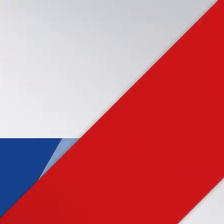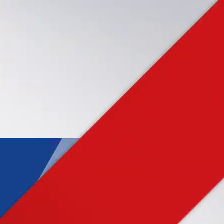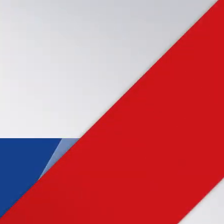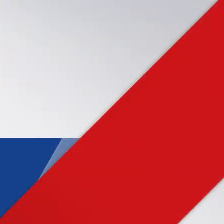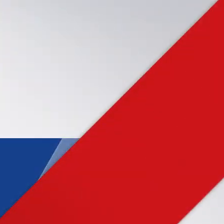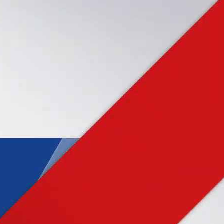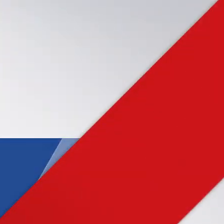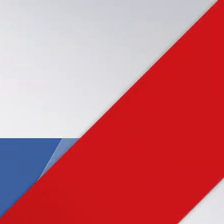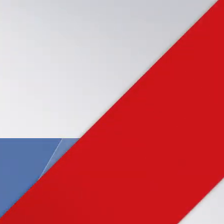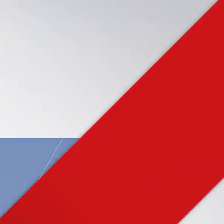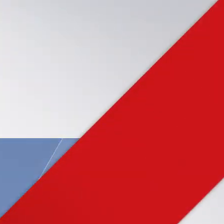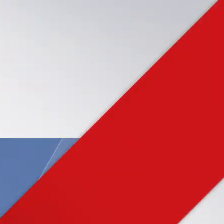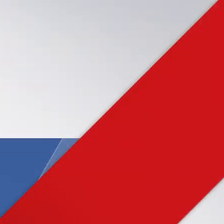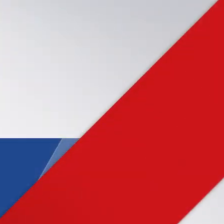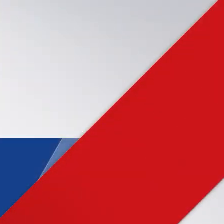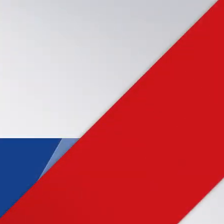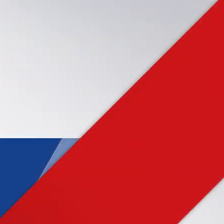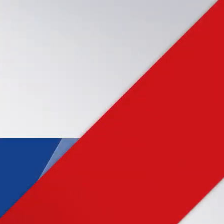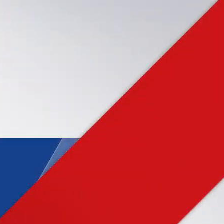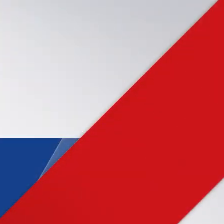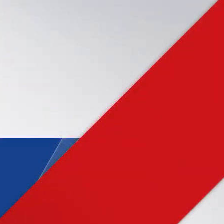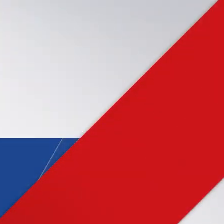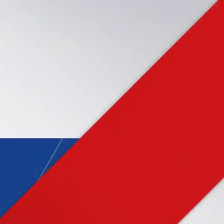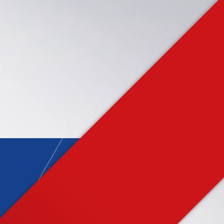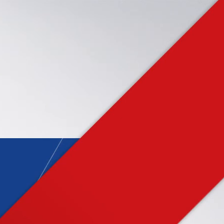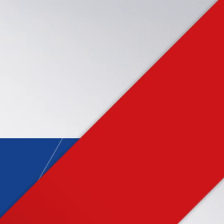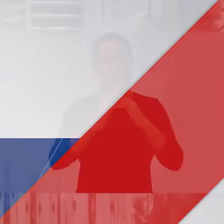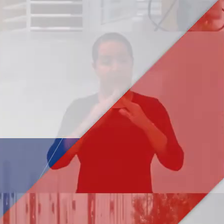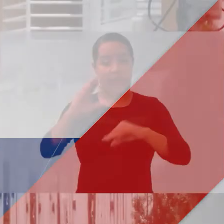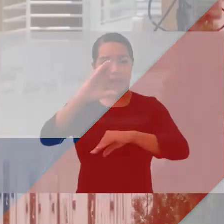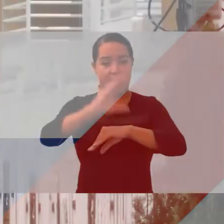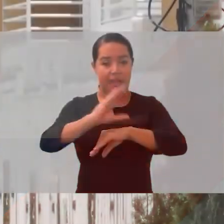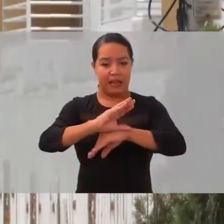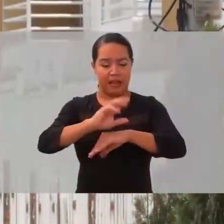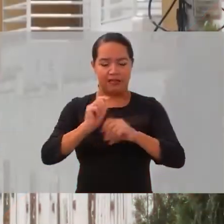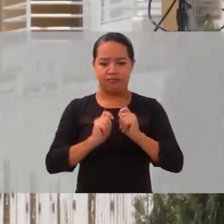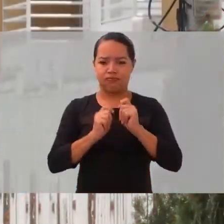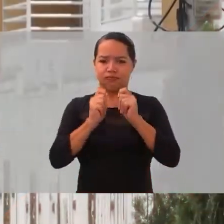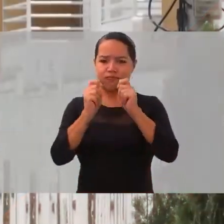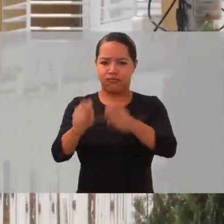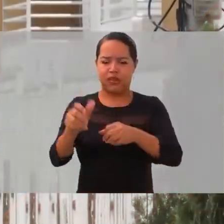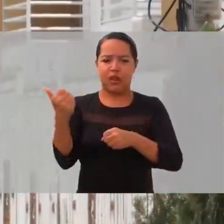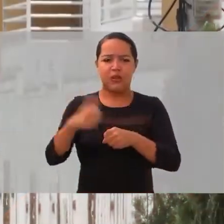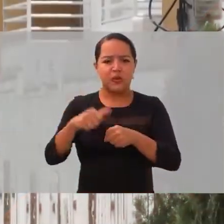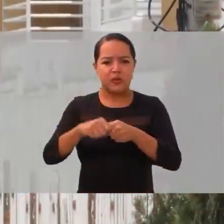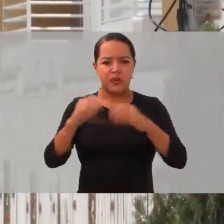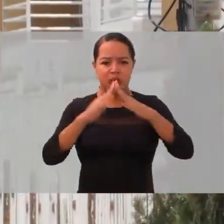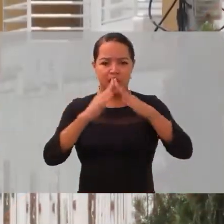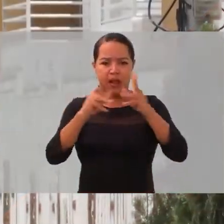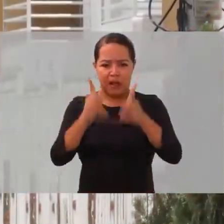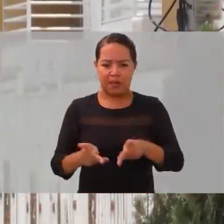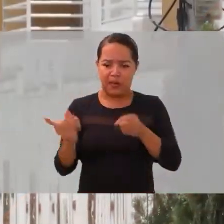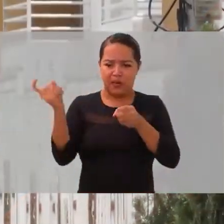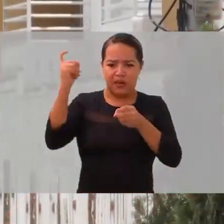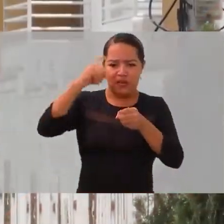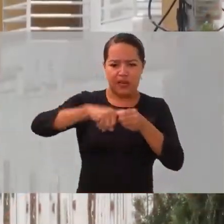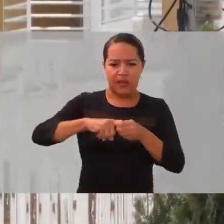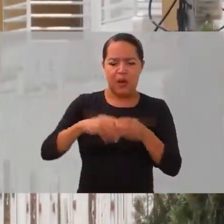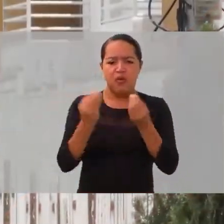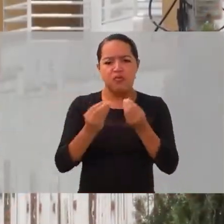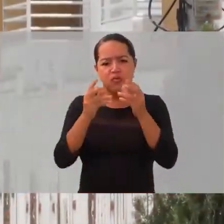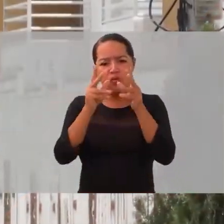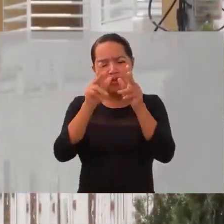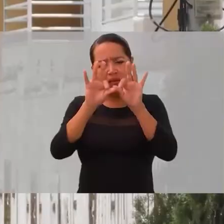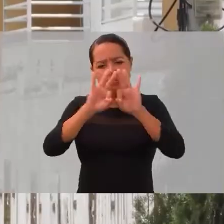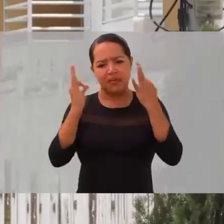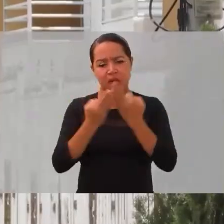Subsidio Familiar de Vivienda Caja Mag asigna subsidios de vivienda a sus afiliados para que